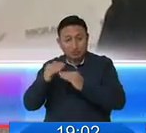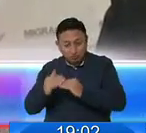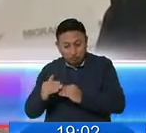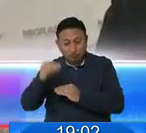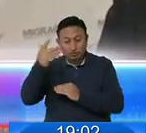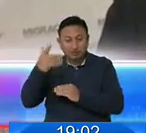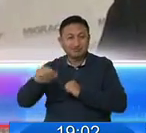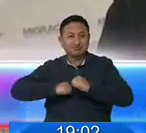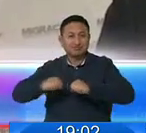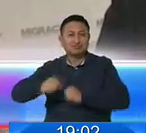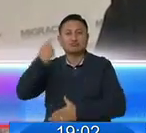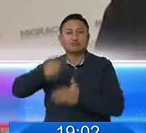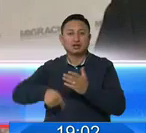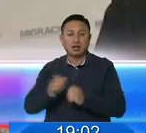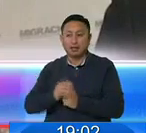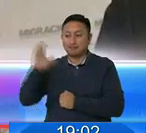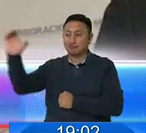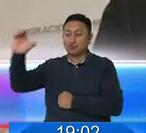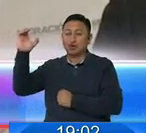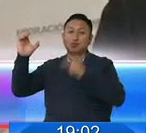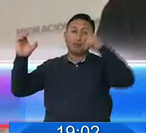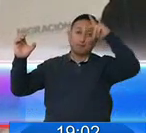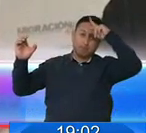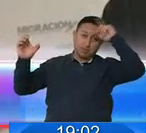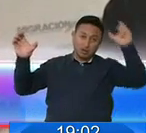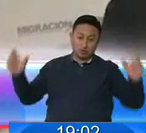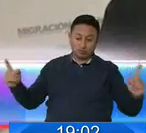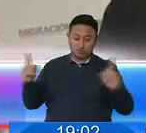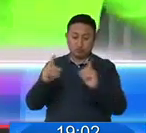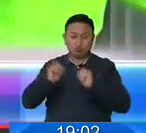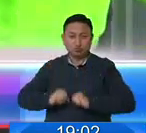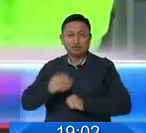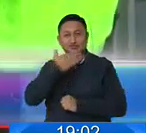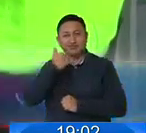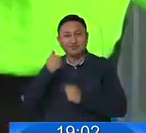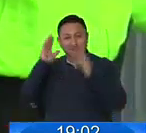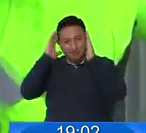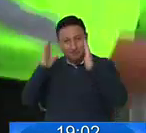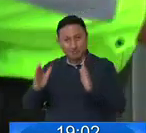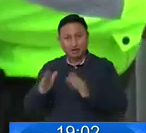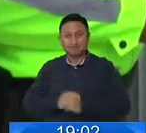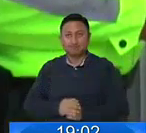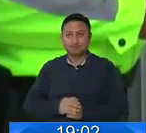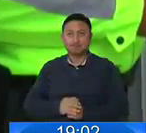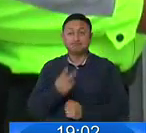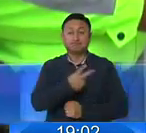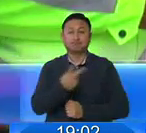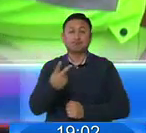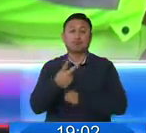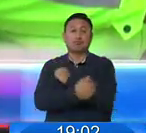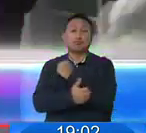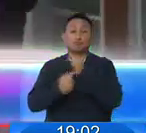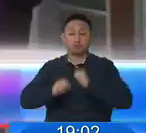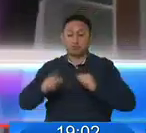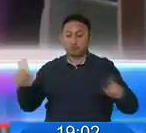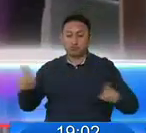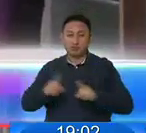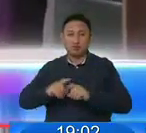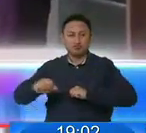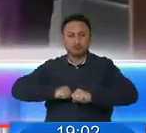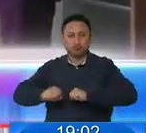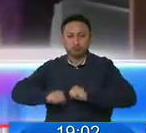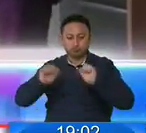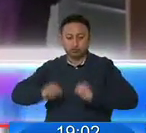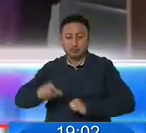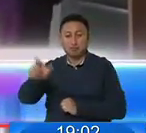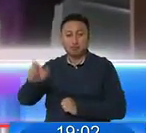las acciones en cada uno de los países, pues podemos mejorar la atención. Indicaron también que ambas naciones ya trabajan con un presenso de